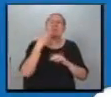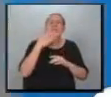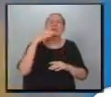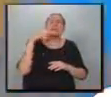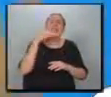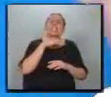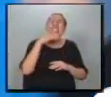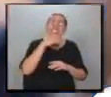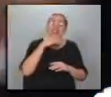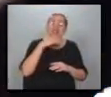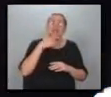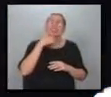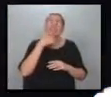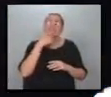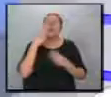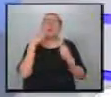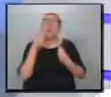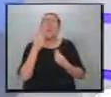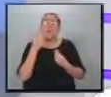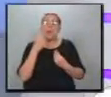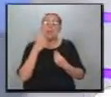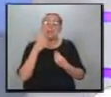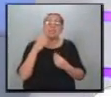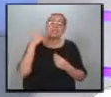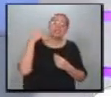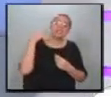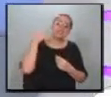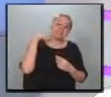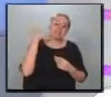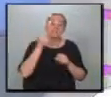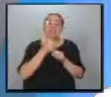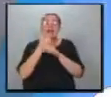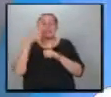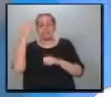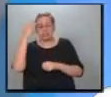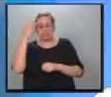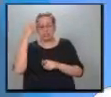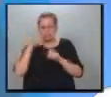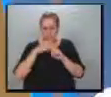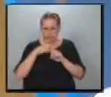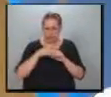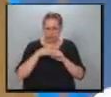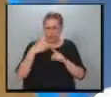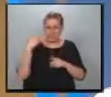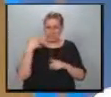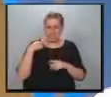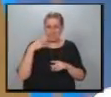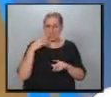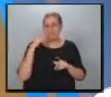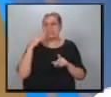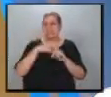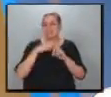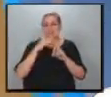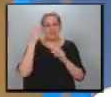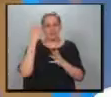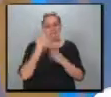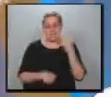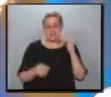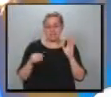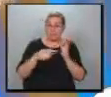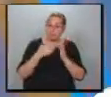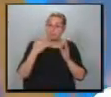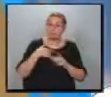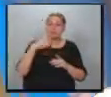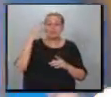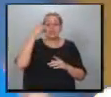que bebemos habitualmente es entre 16 y 18 grados. Exactamente. Y en general no está esa temperatura. Entonces, te lo pones 10 o